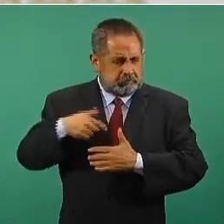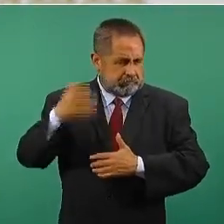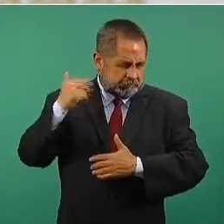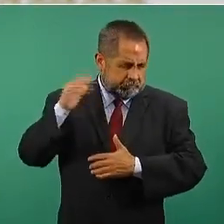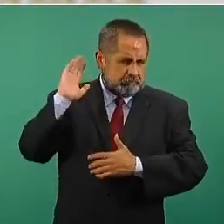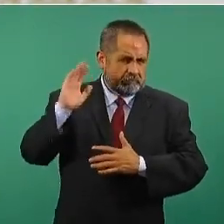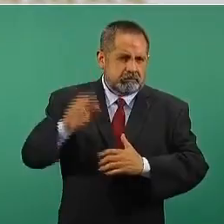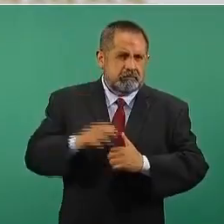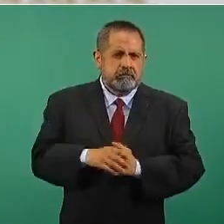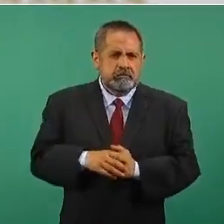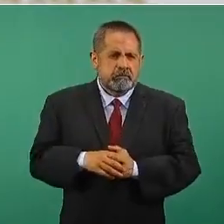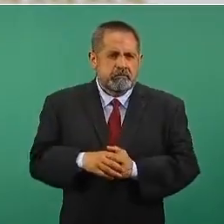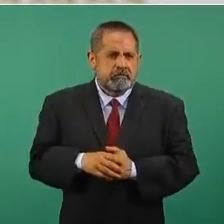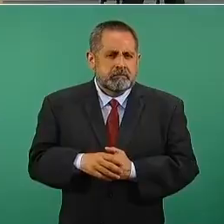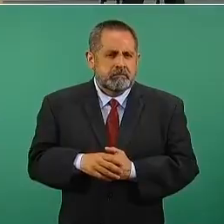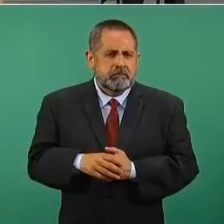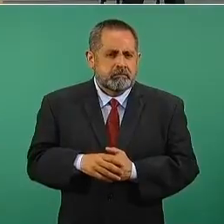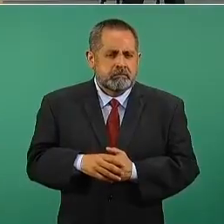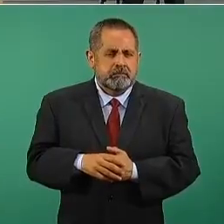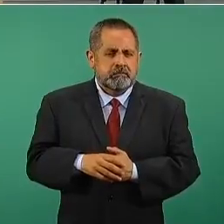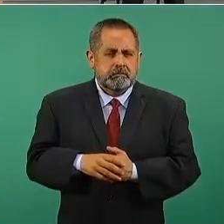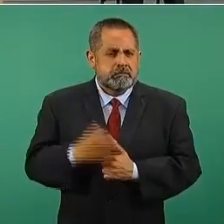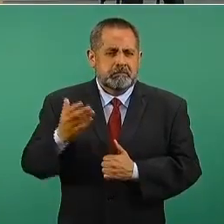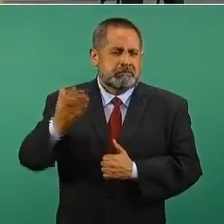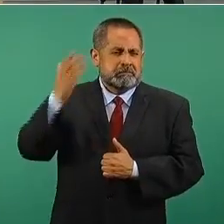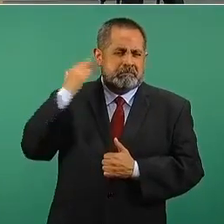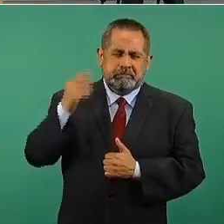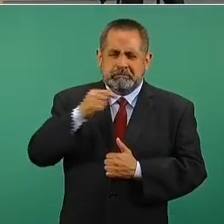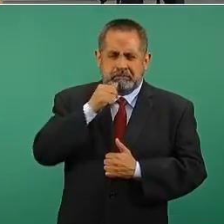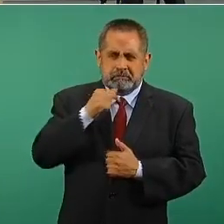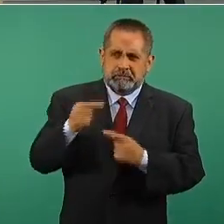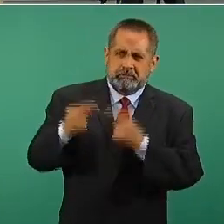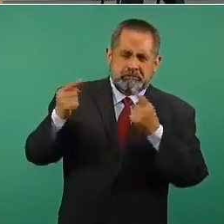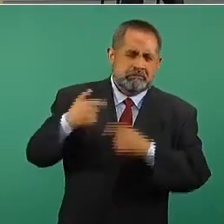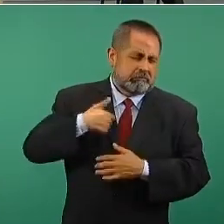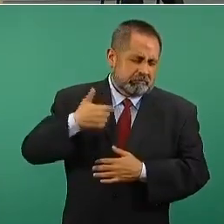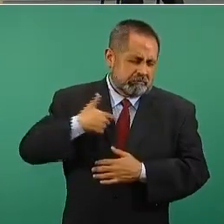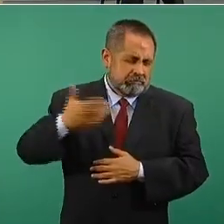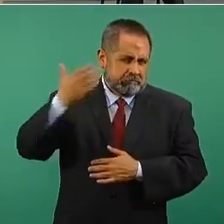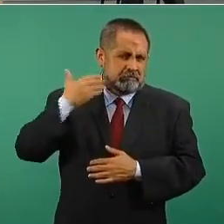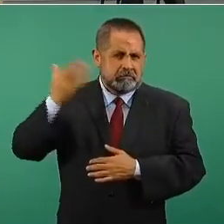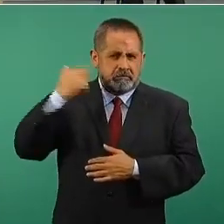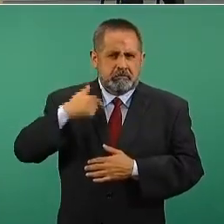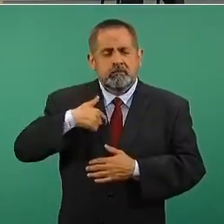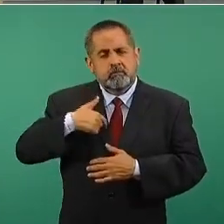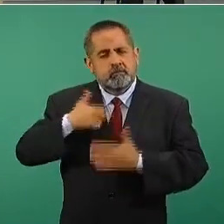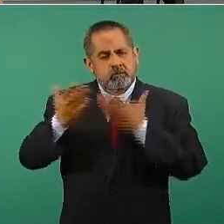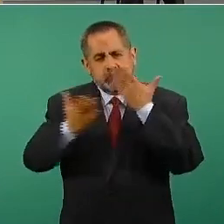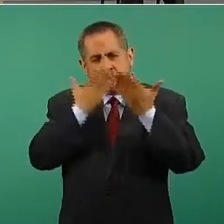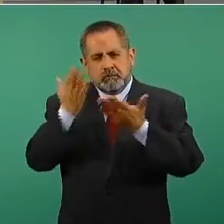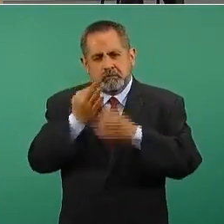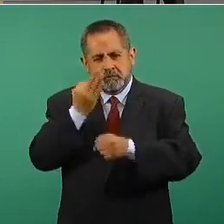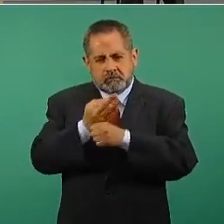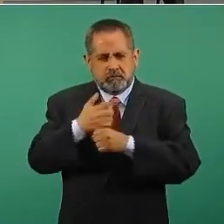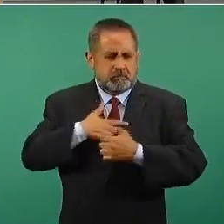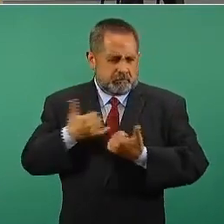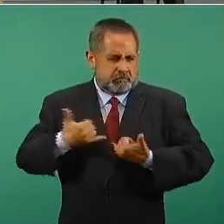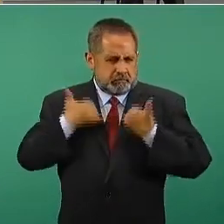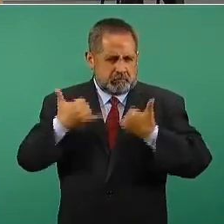antes, mucho antes de ser opositores, cuando estábamos estudiando como